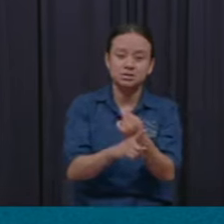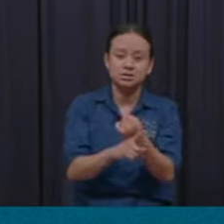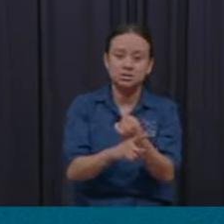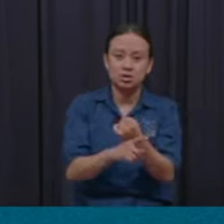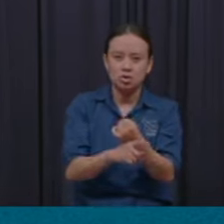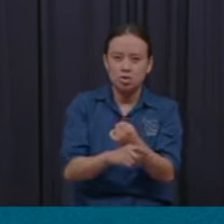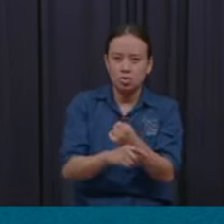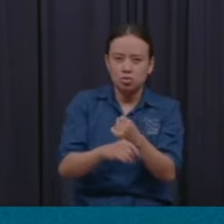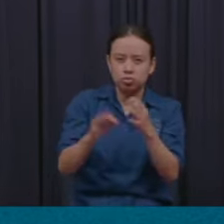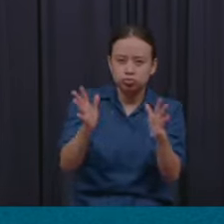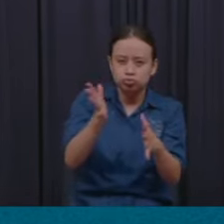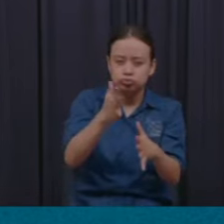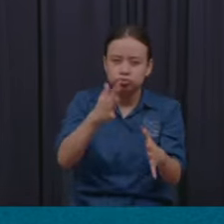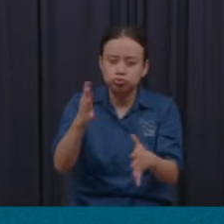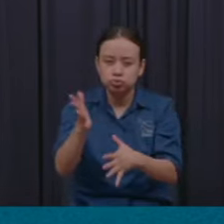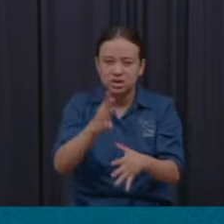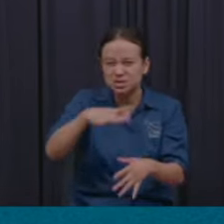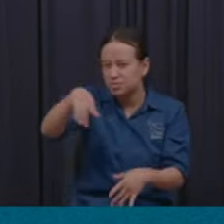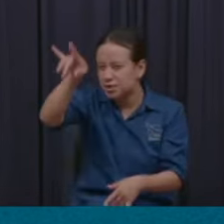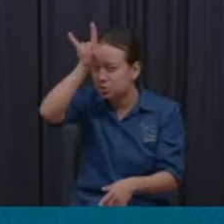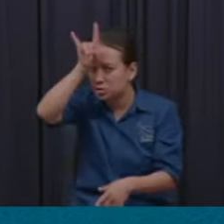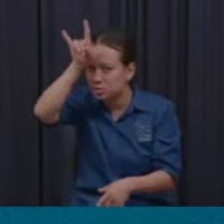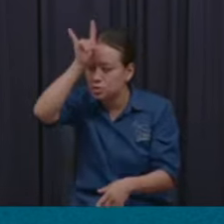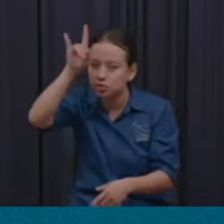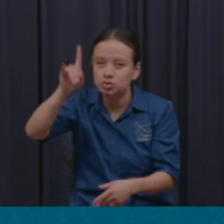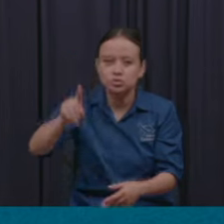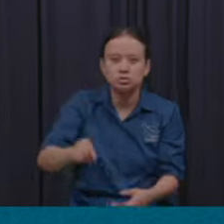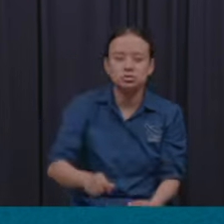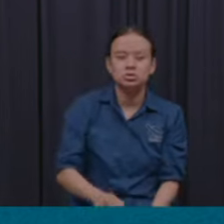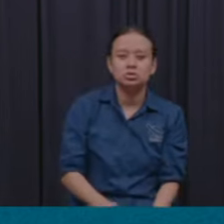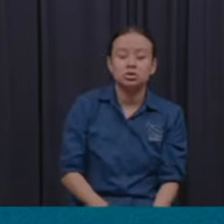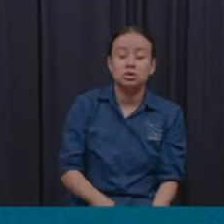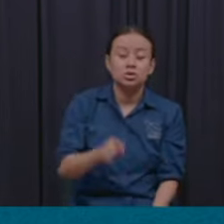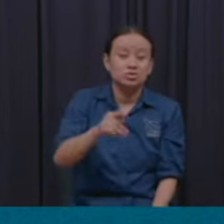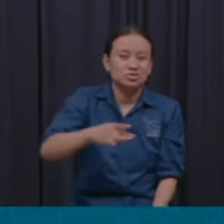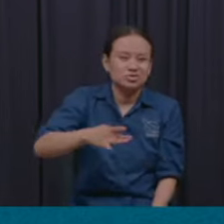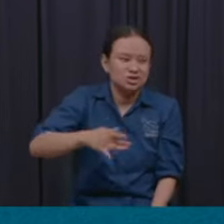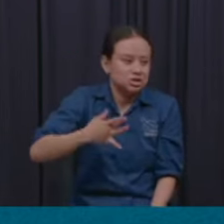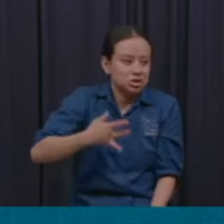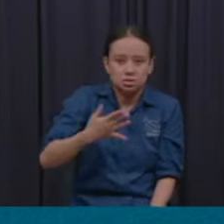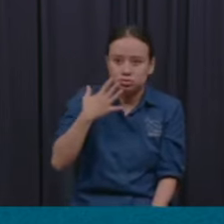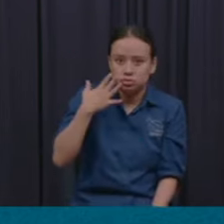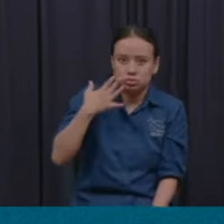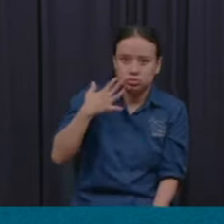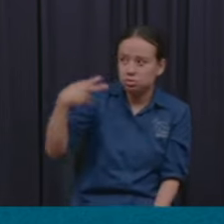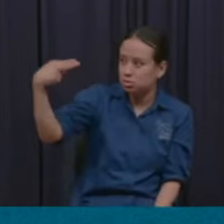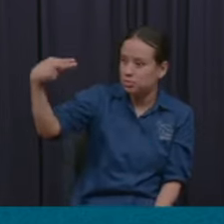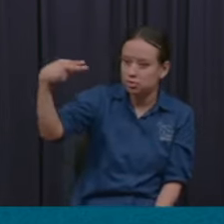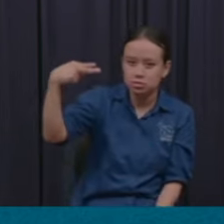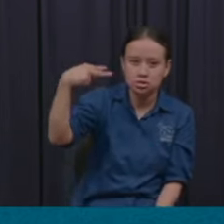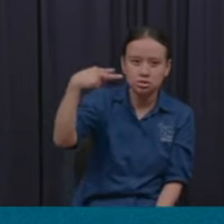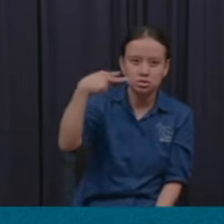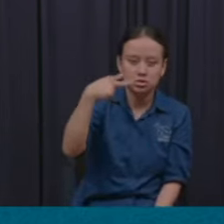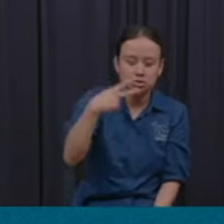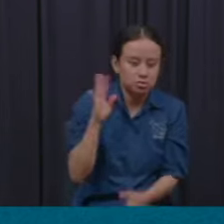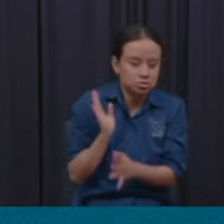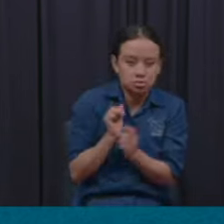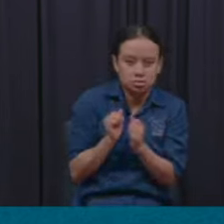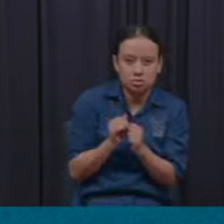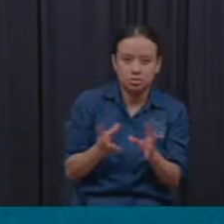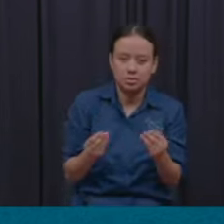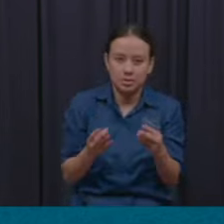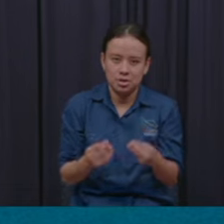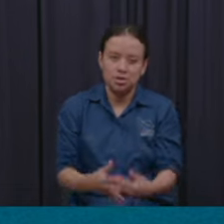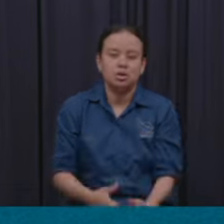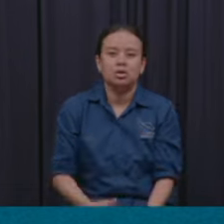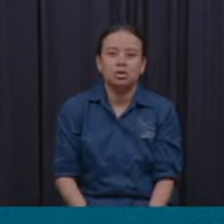fantasmas o apariciones demoníacas. Que sientes que siempre alguien te está viendo o que una sombra pasa por allí y